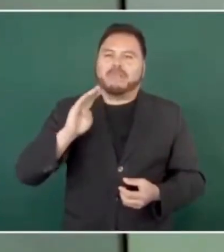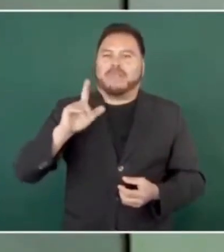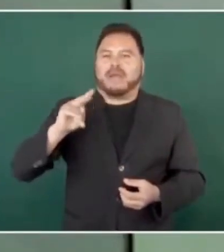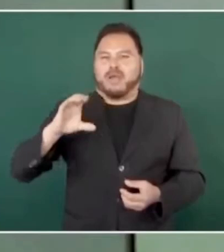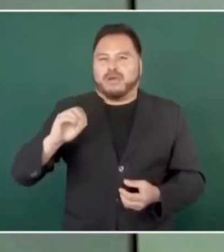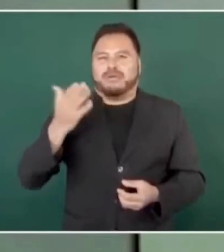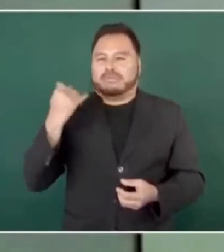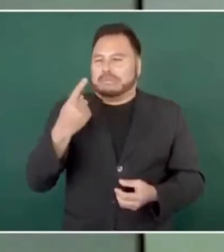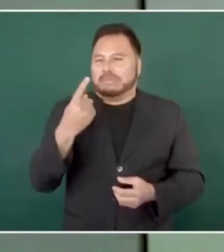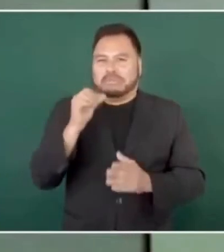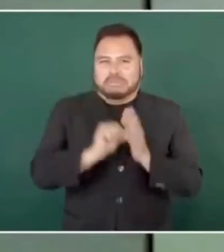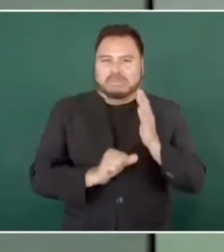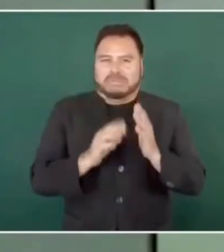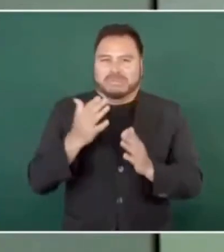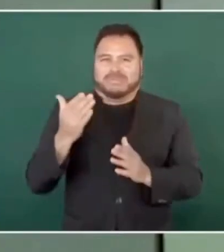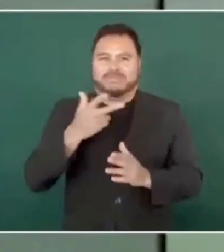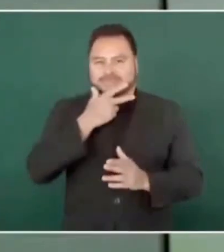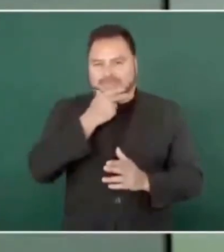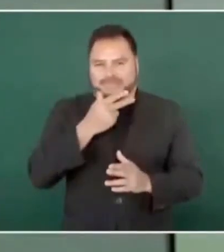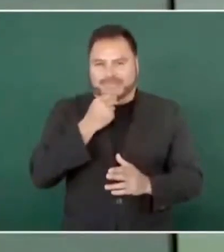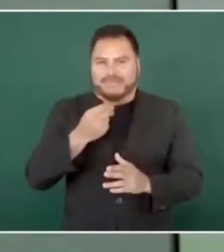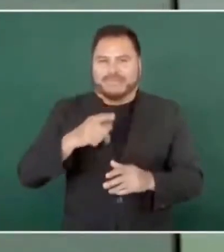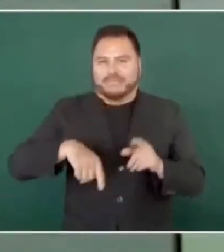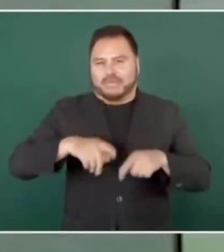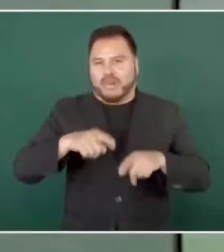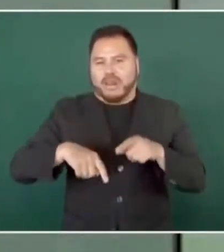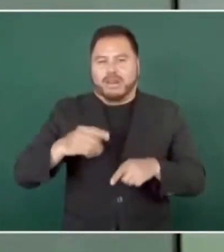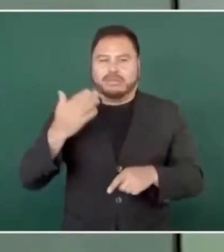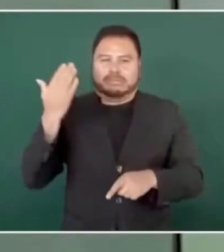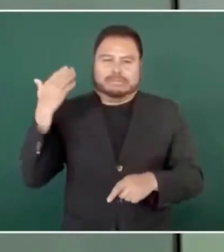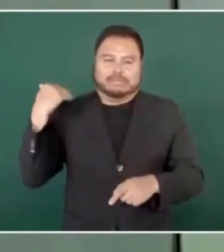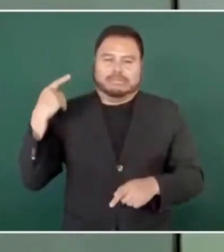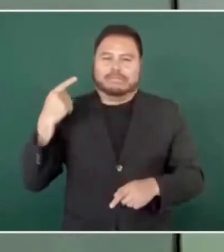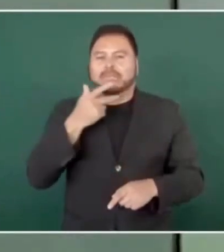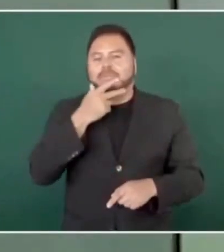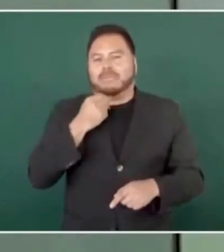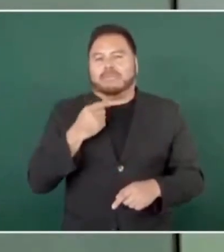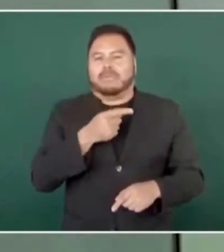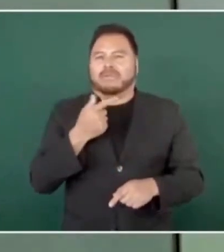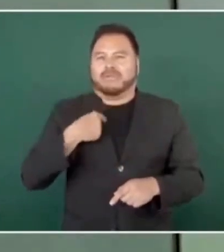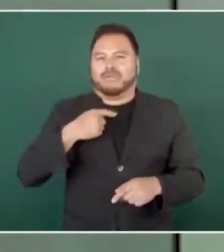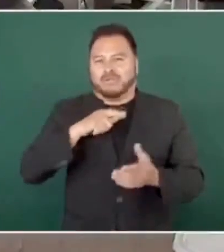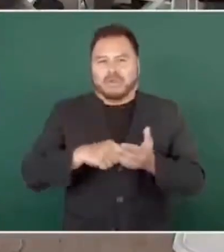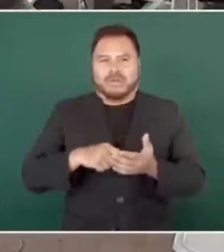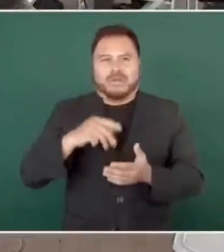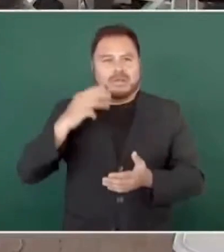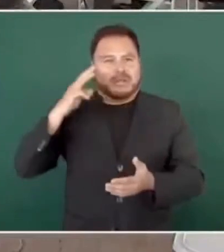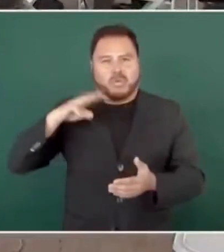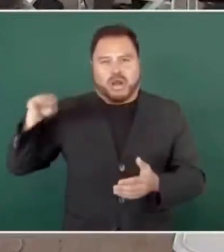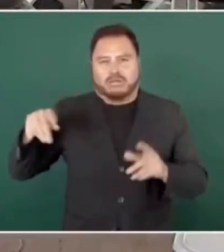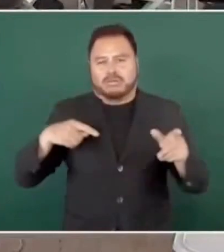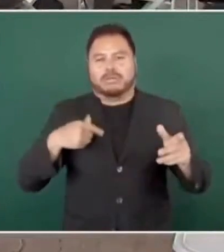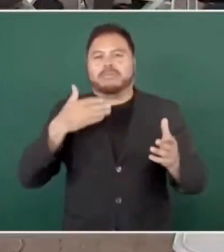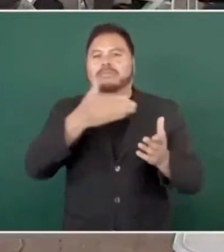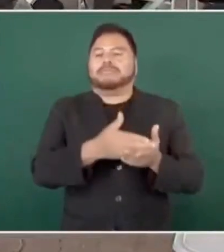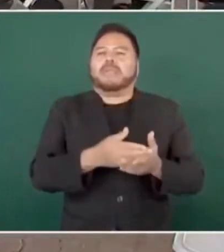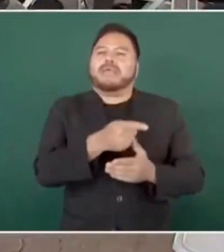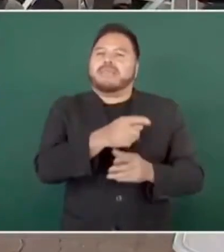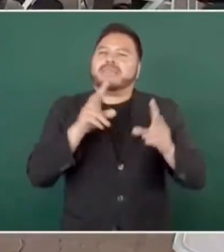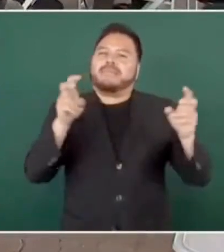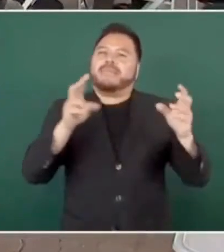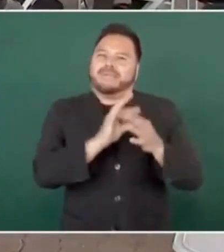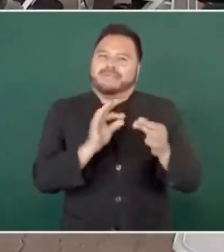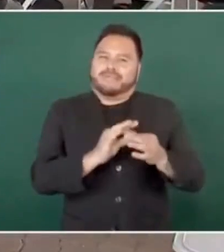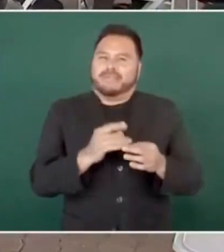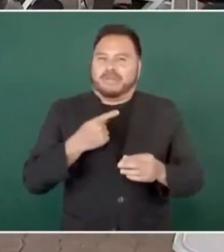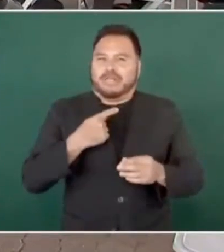hace como un mes que fui a Morelos y salió el tema y hablaba yo